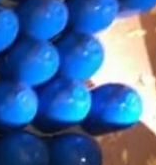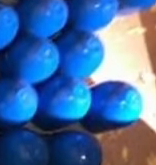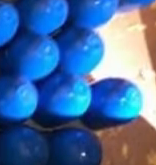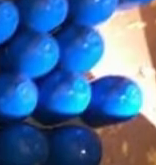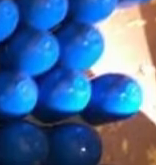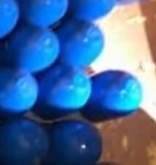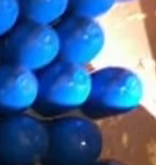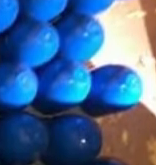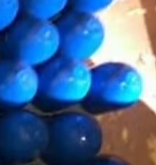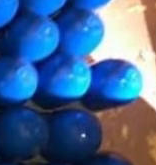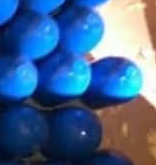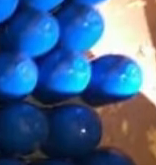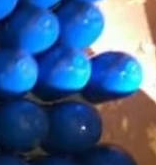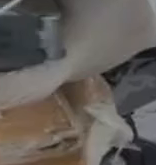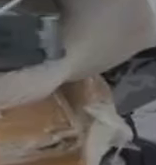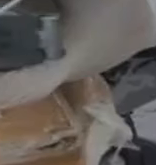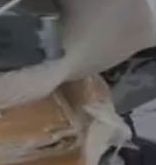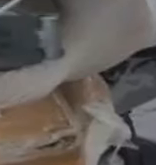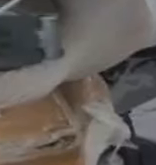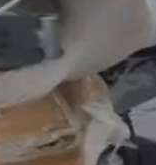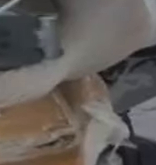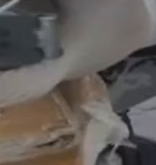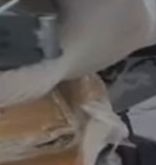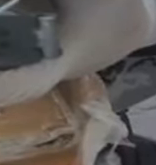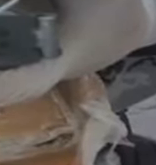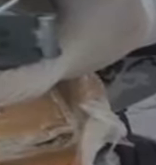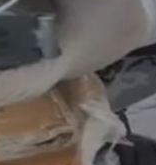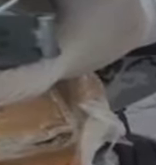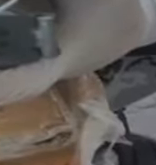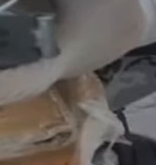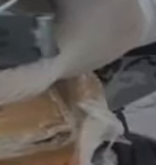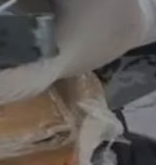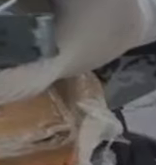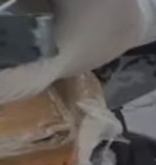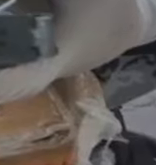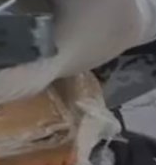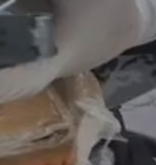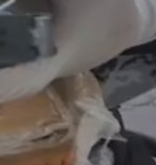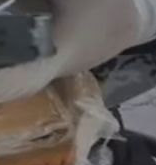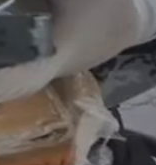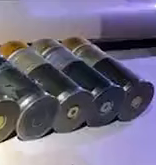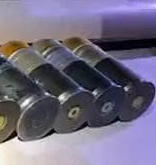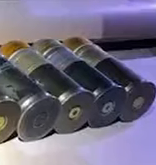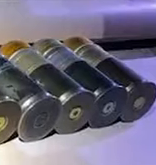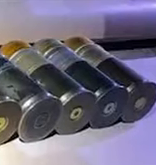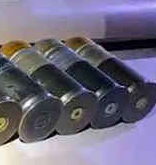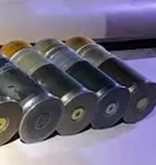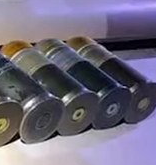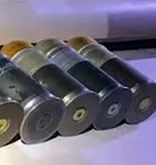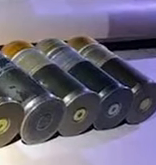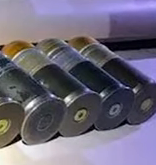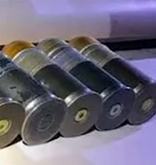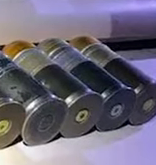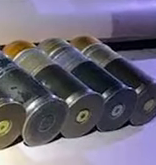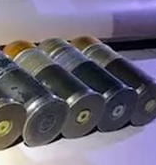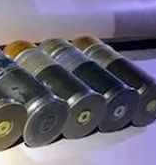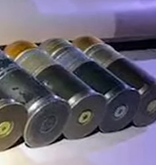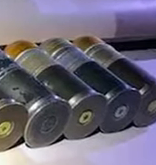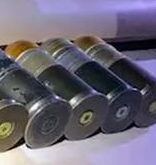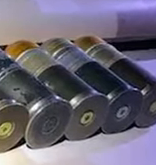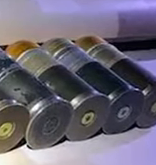2.421 granadas decomisadas de diciembre de 2018 a diciembre 2022, registrando así un